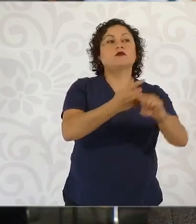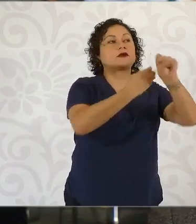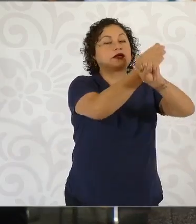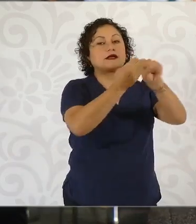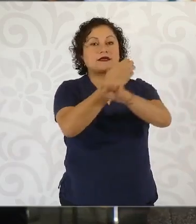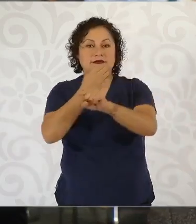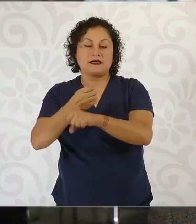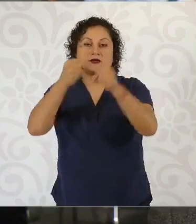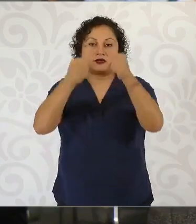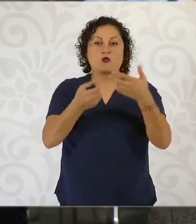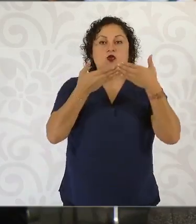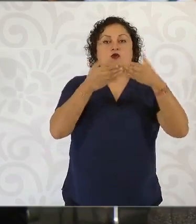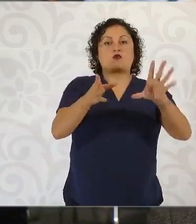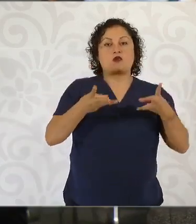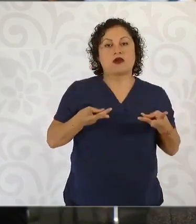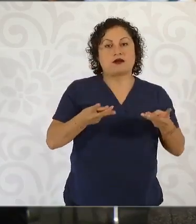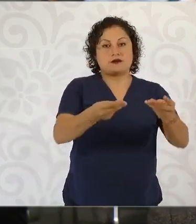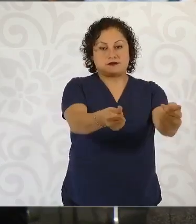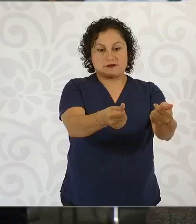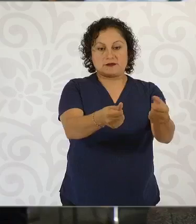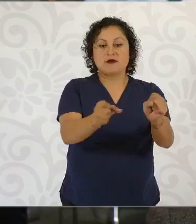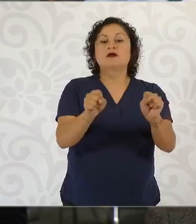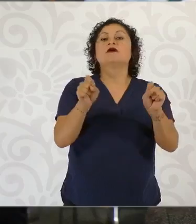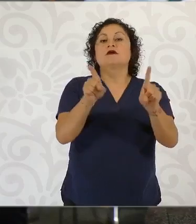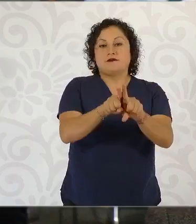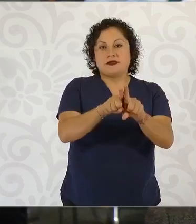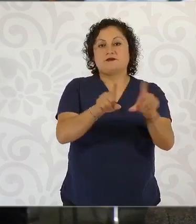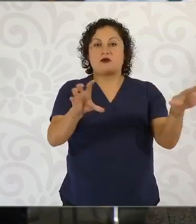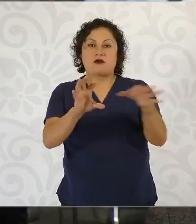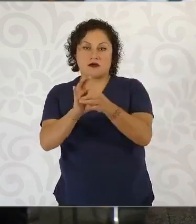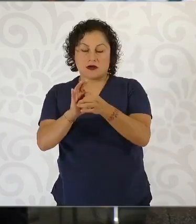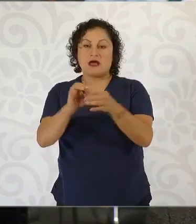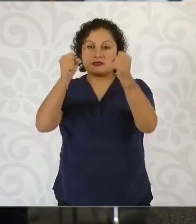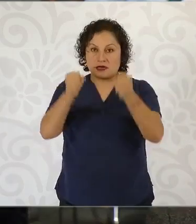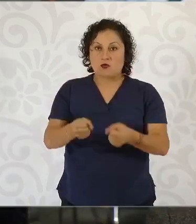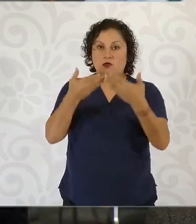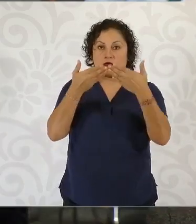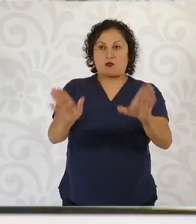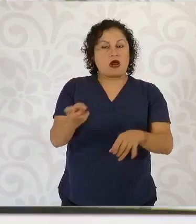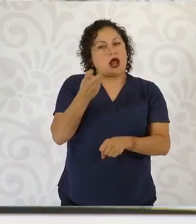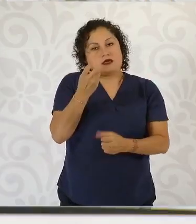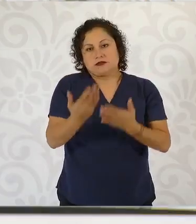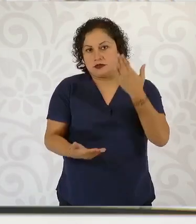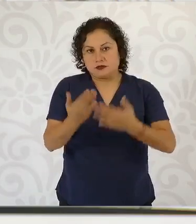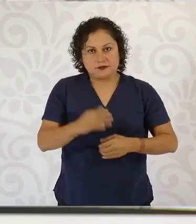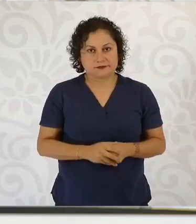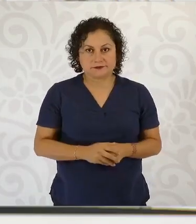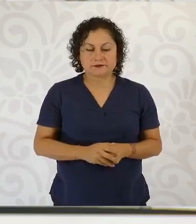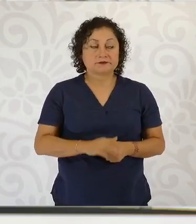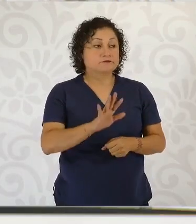Seguro Popular, también con una bolsa en específico del Seguro Popular. Sí, esa no se comparó. No era centralizada la